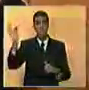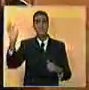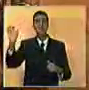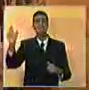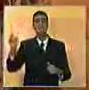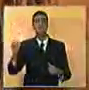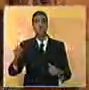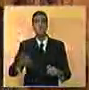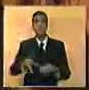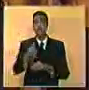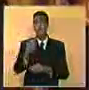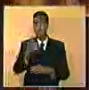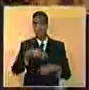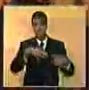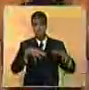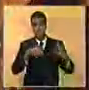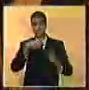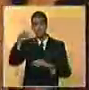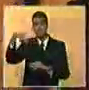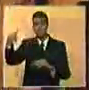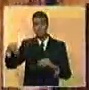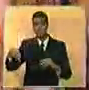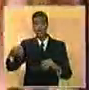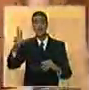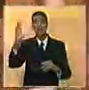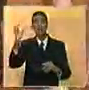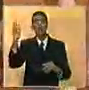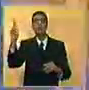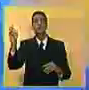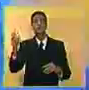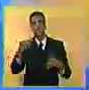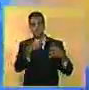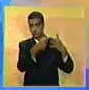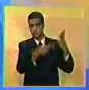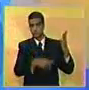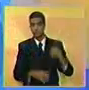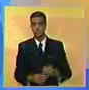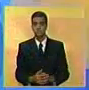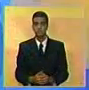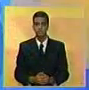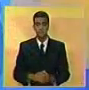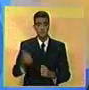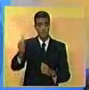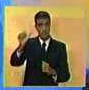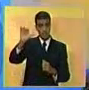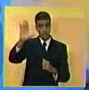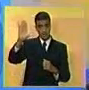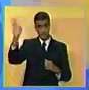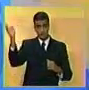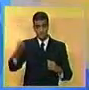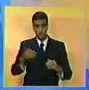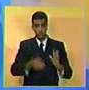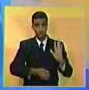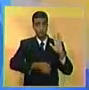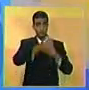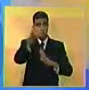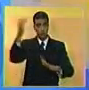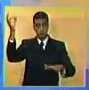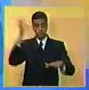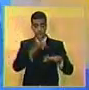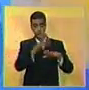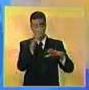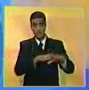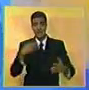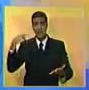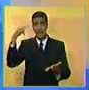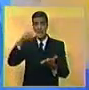y la Reserva y Movilización Nacional el general de división Carlos Reyes Freites. En 15% han aumentado los casos de dengue en Aragua. Dos